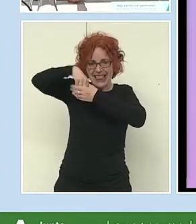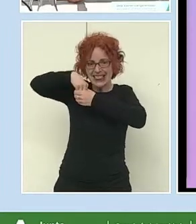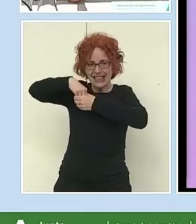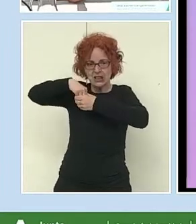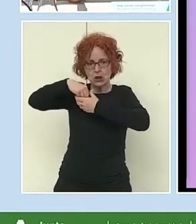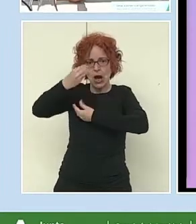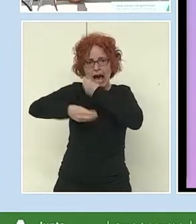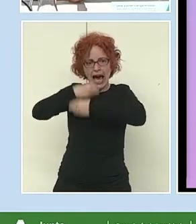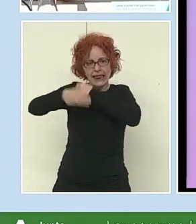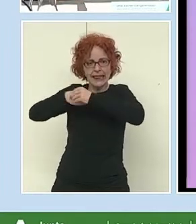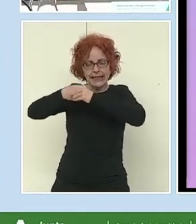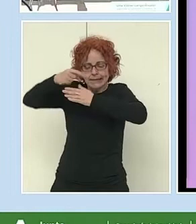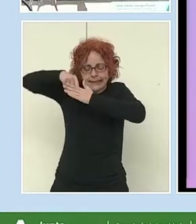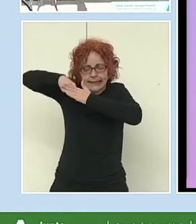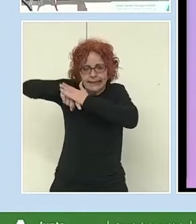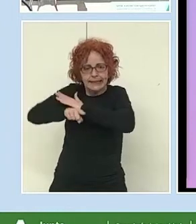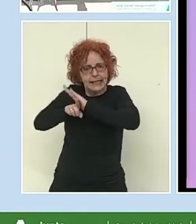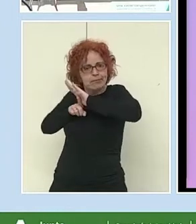seguridad.